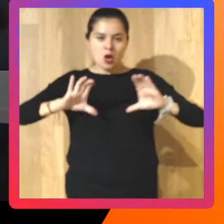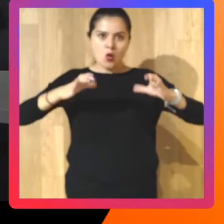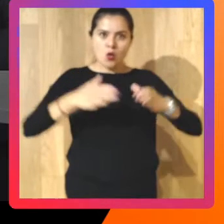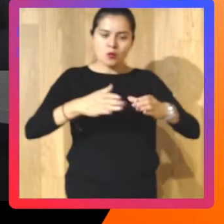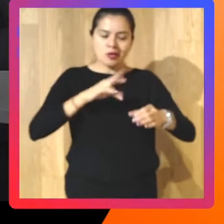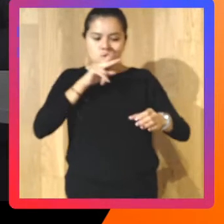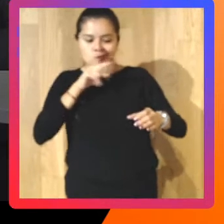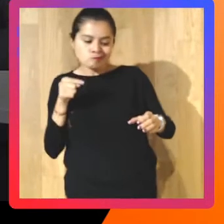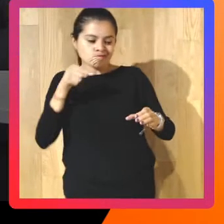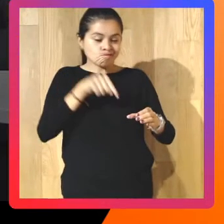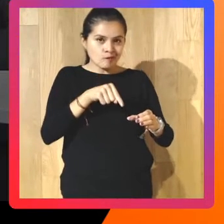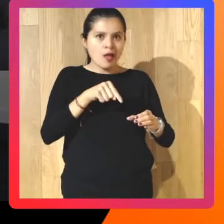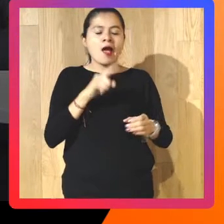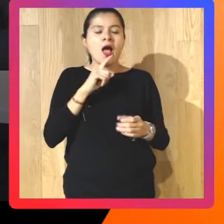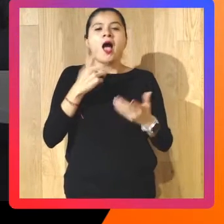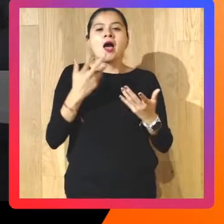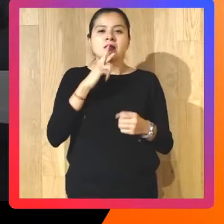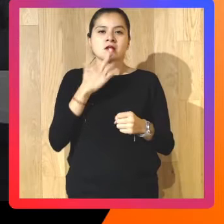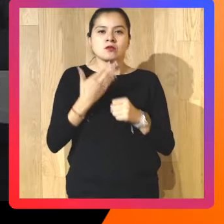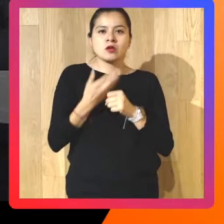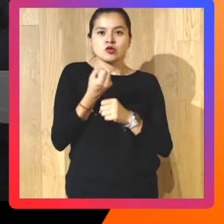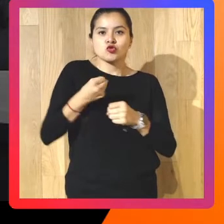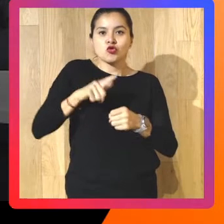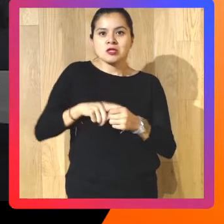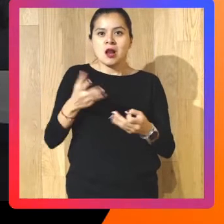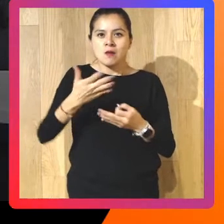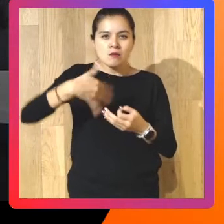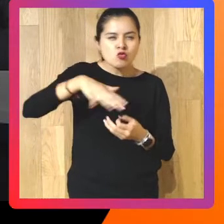involucra en iniciativas de responsabilidad social y busca